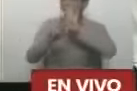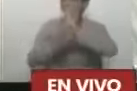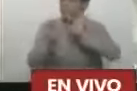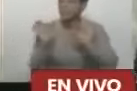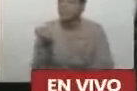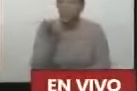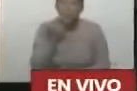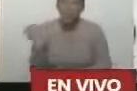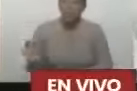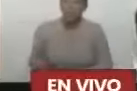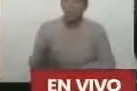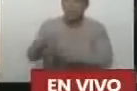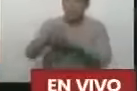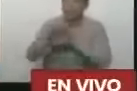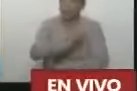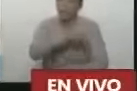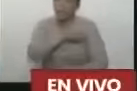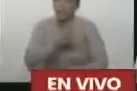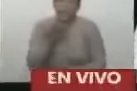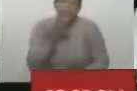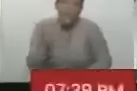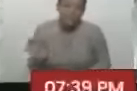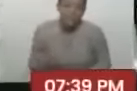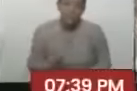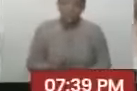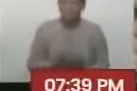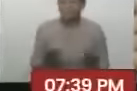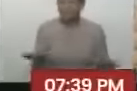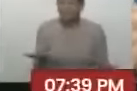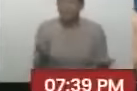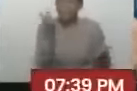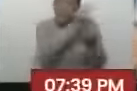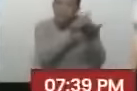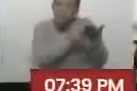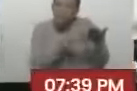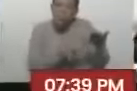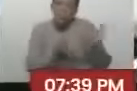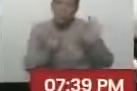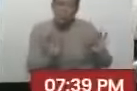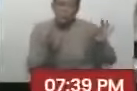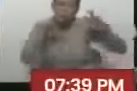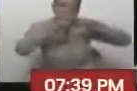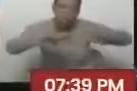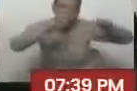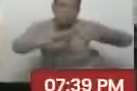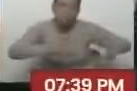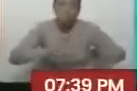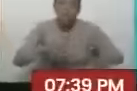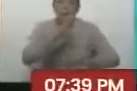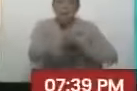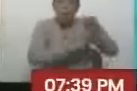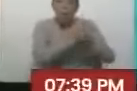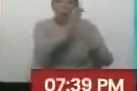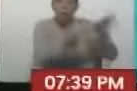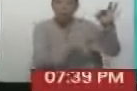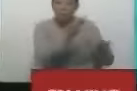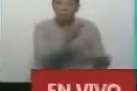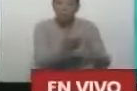de el reino de España pero revisando presidente la composición de esa llamada Corte Internacional de